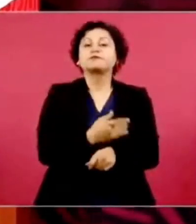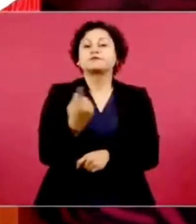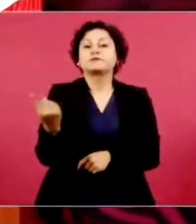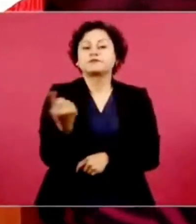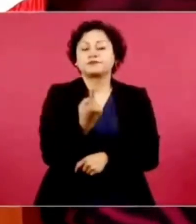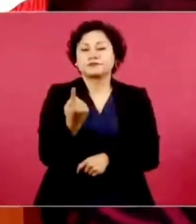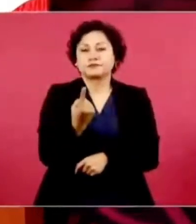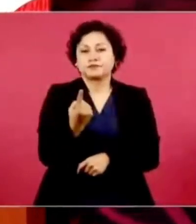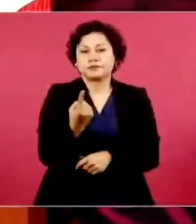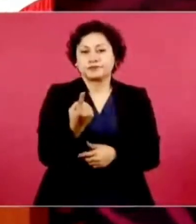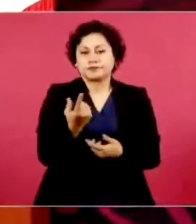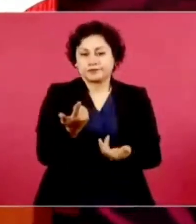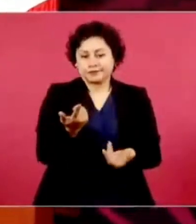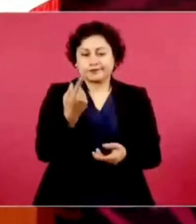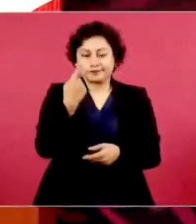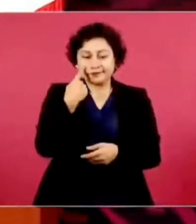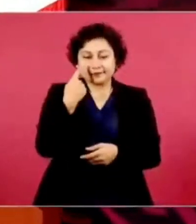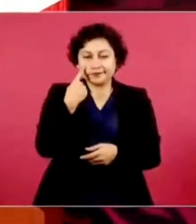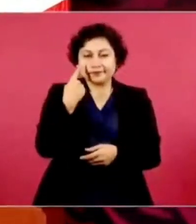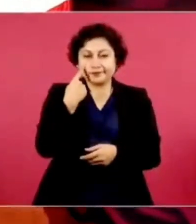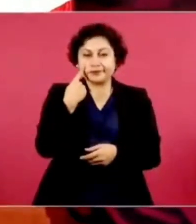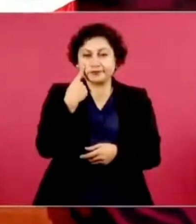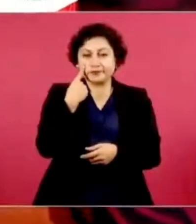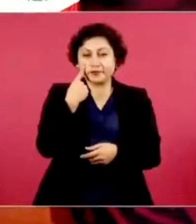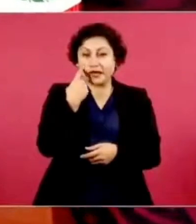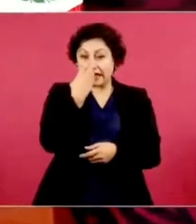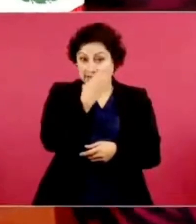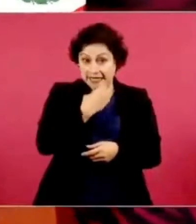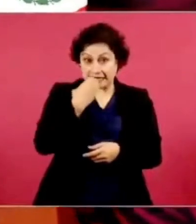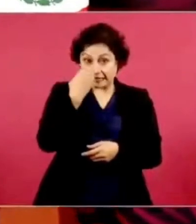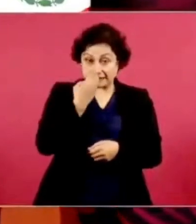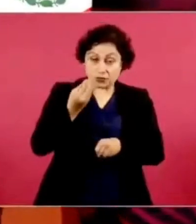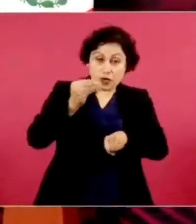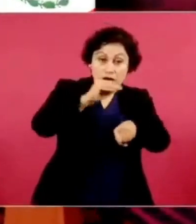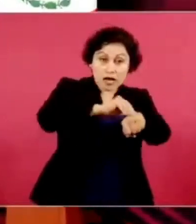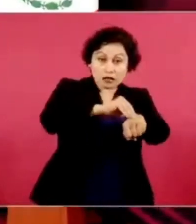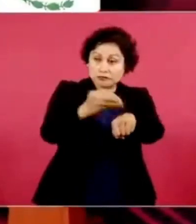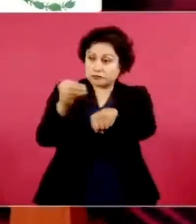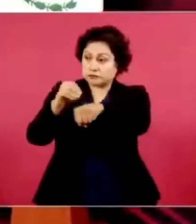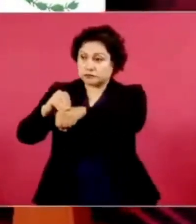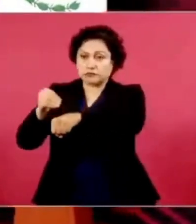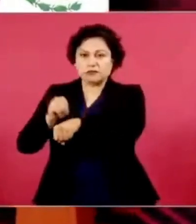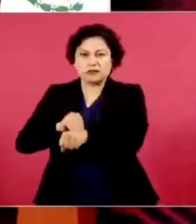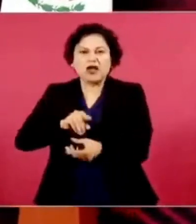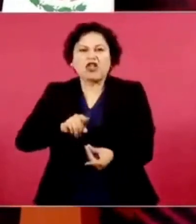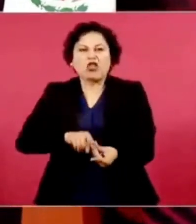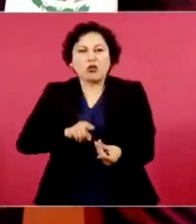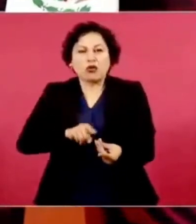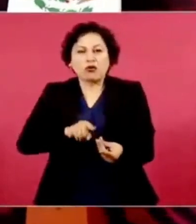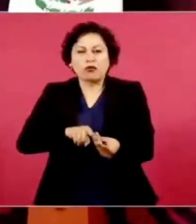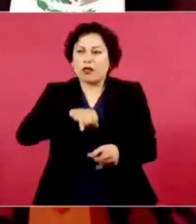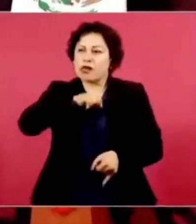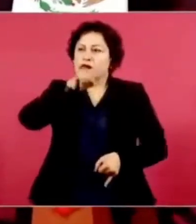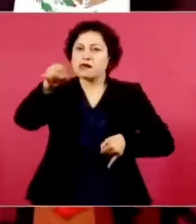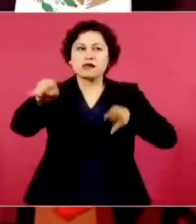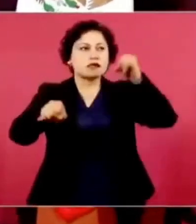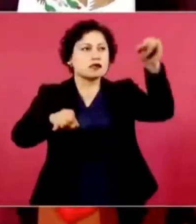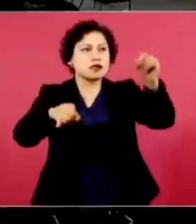las escuelas en las partes más pobres, marginadas del